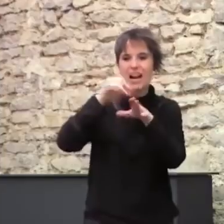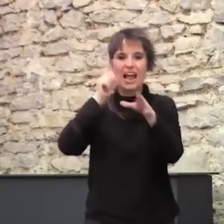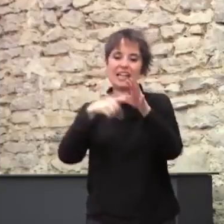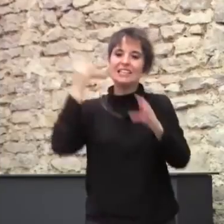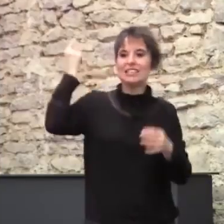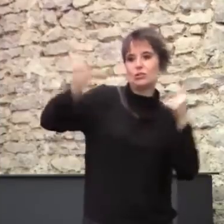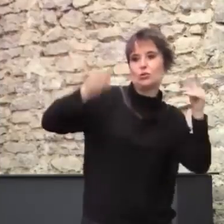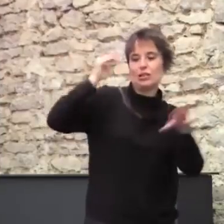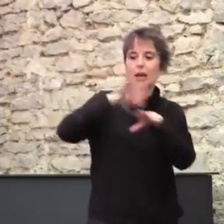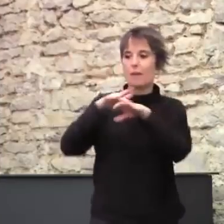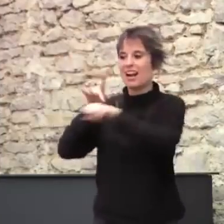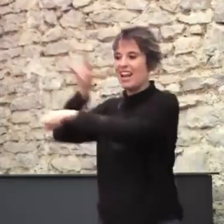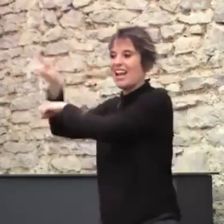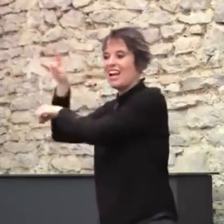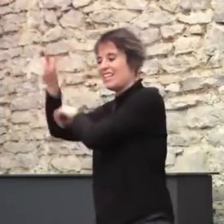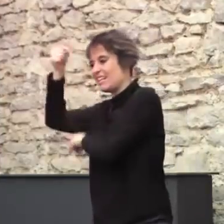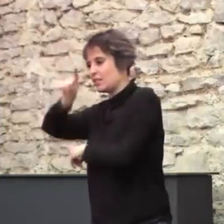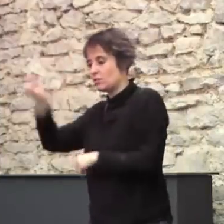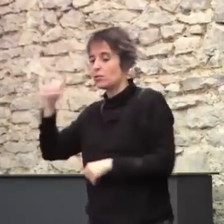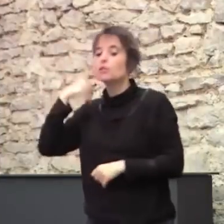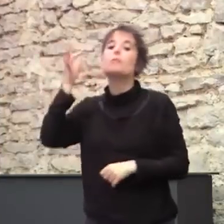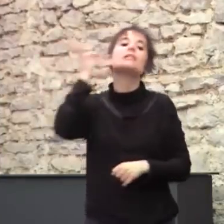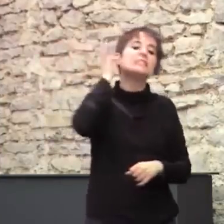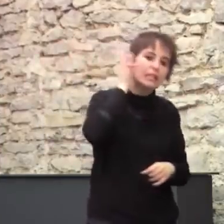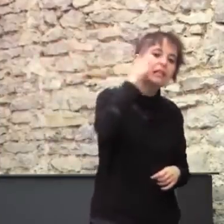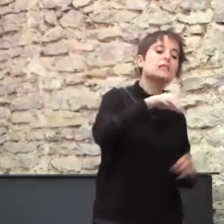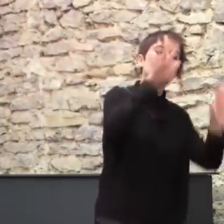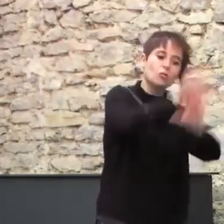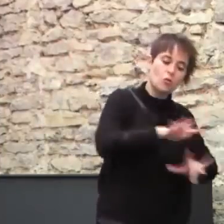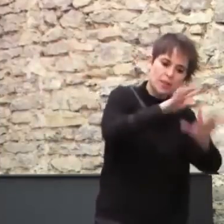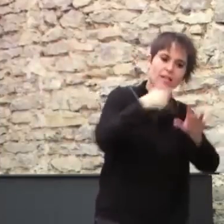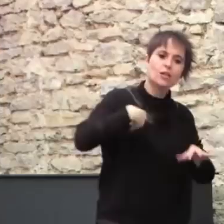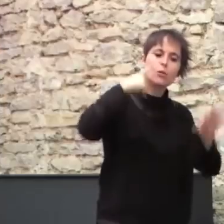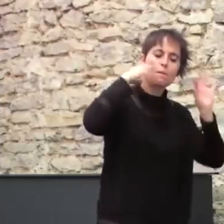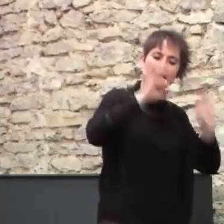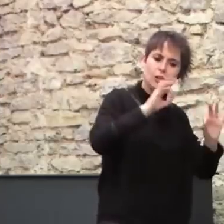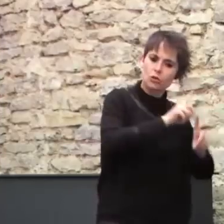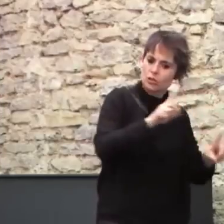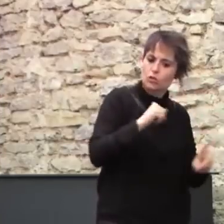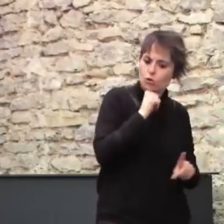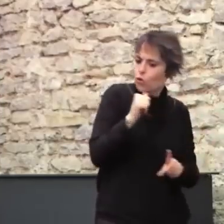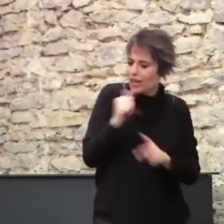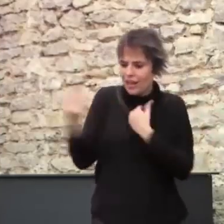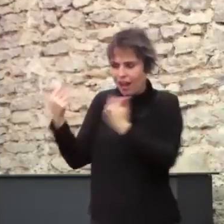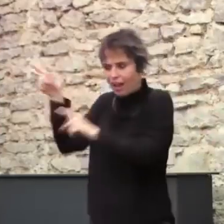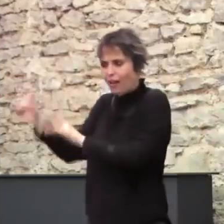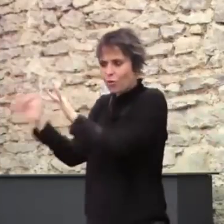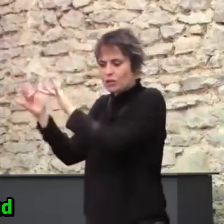discoteca para que les fueran infieles, y a las chicas las tenía también que convencer de que yo no era peligrosa y no quería nada con su novio,